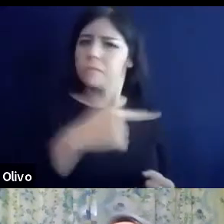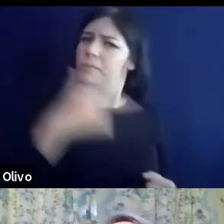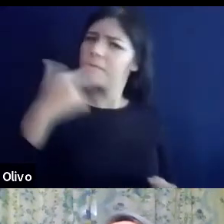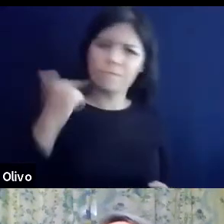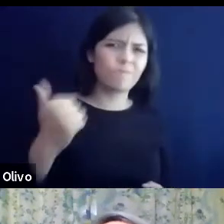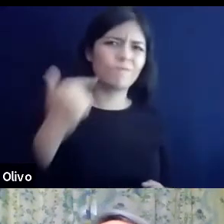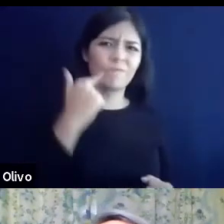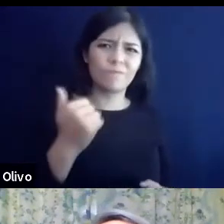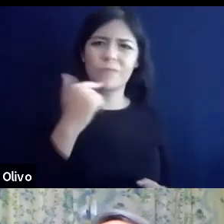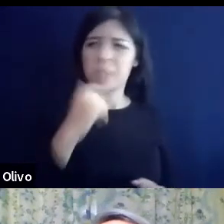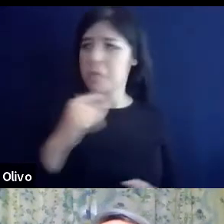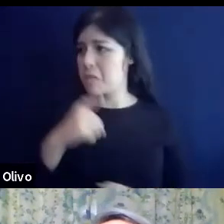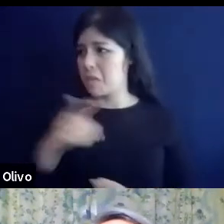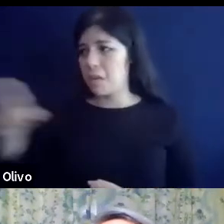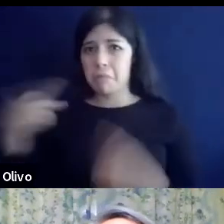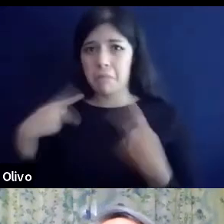poder, pero